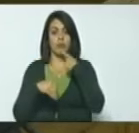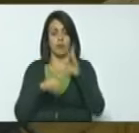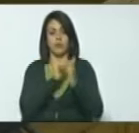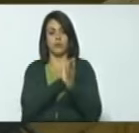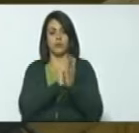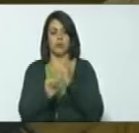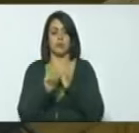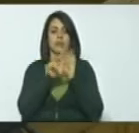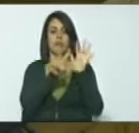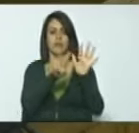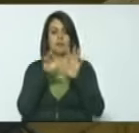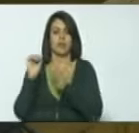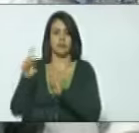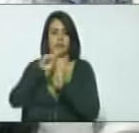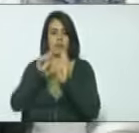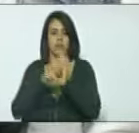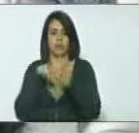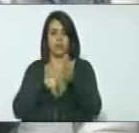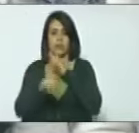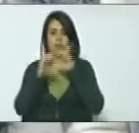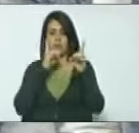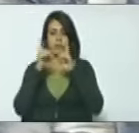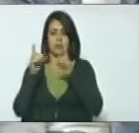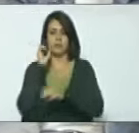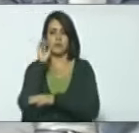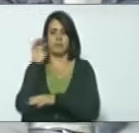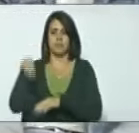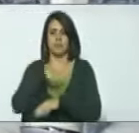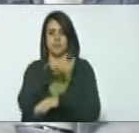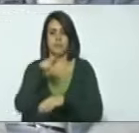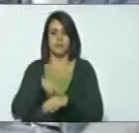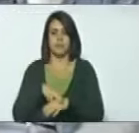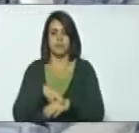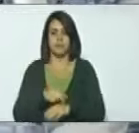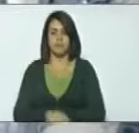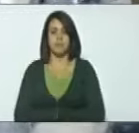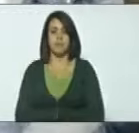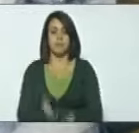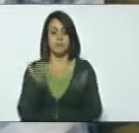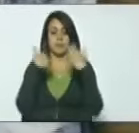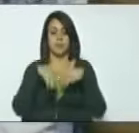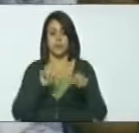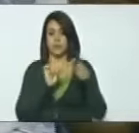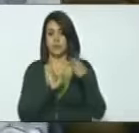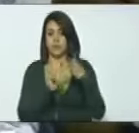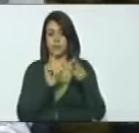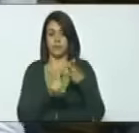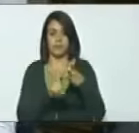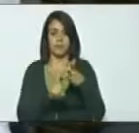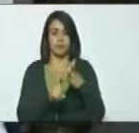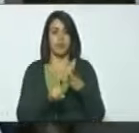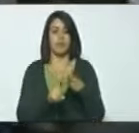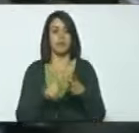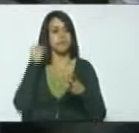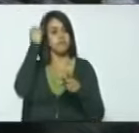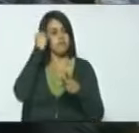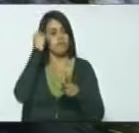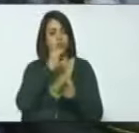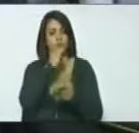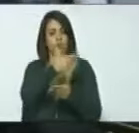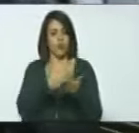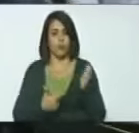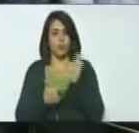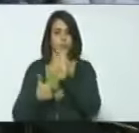en el artículo 70 del Reglamento Interior y de Debates de la Asamblea Nacional. Punto número 3. Considerar el